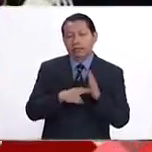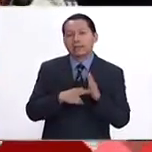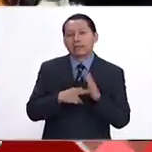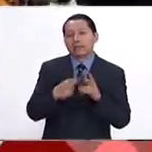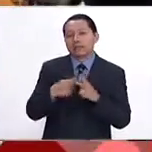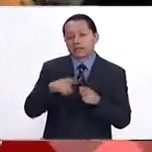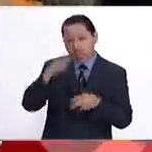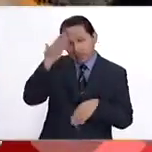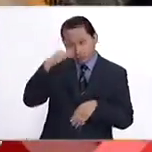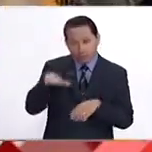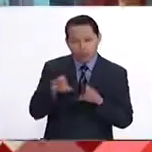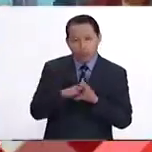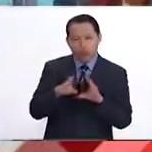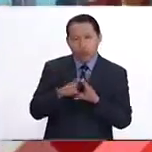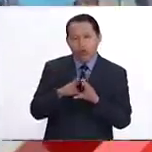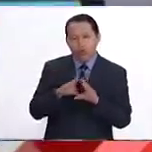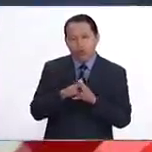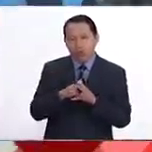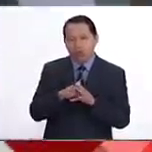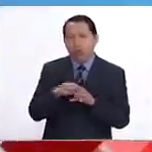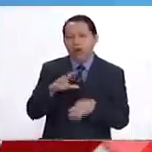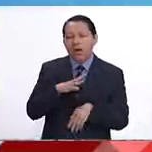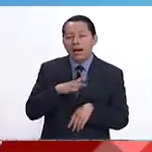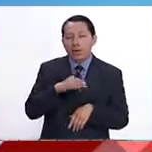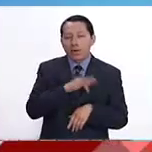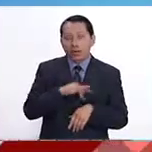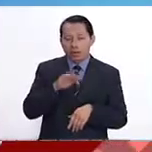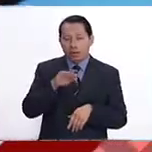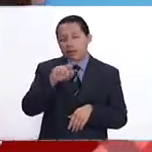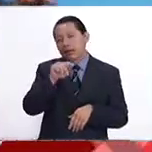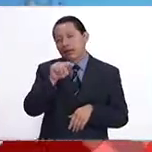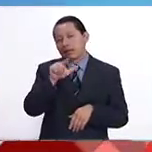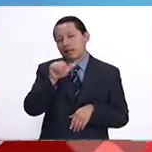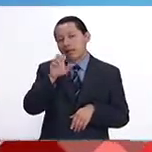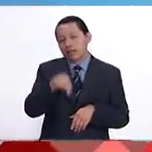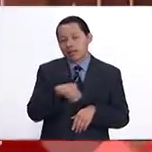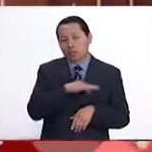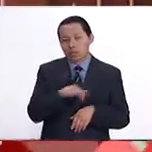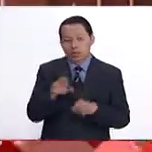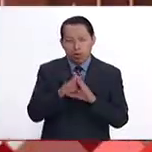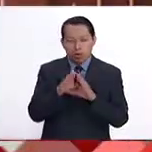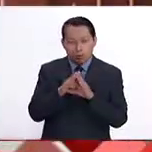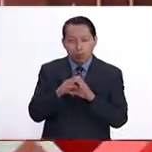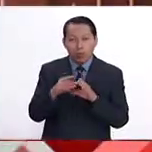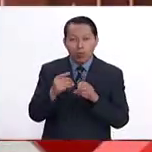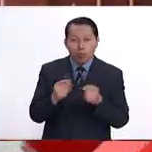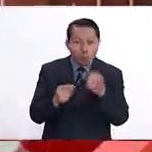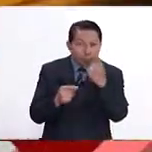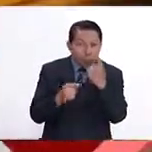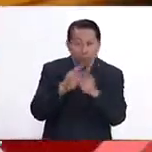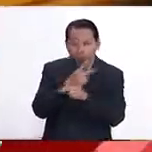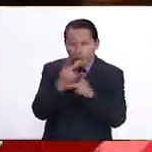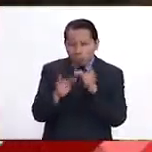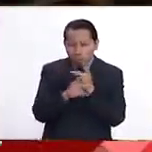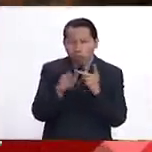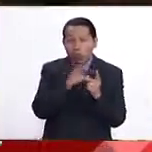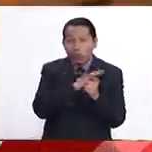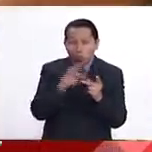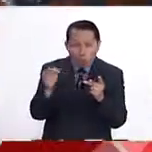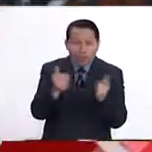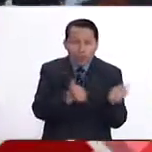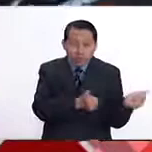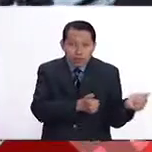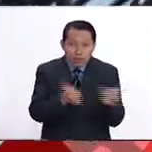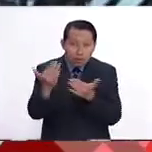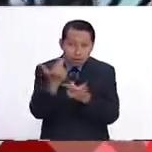esto que sabemos, que logramos con el Tratado de Libre Comercio, que tiene que ver, para que un producto pueda transitar libremente